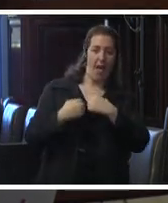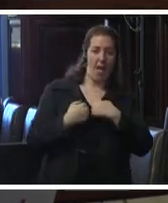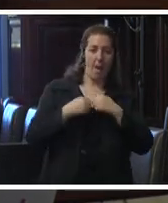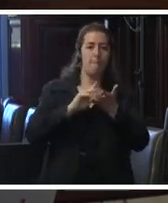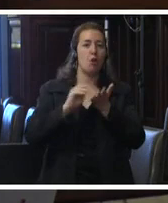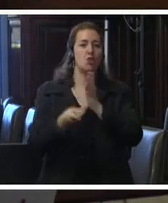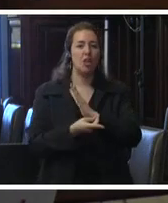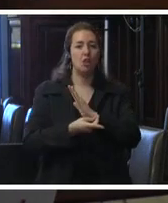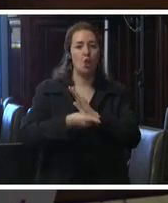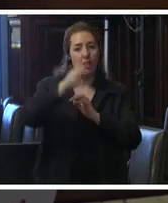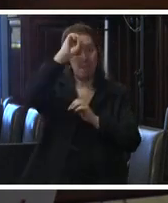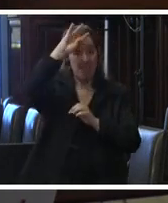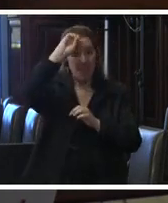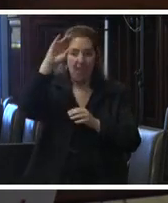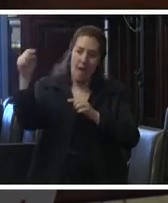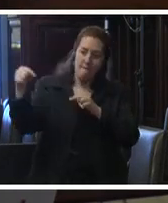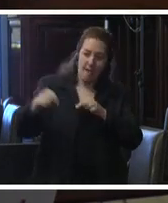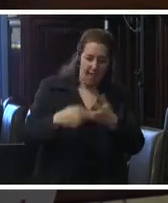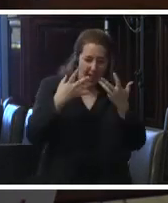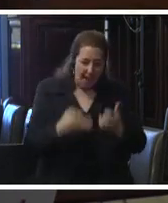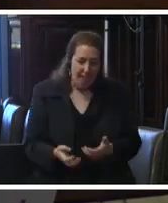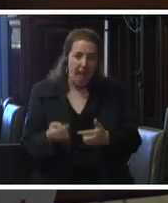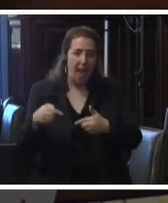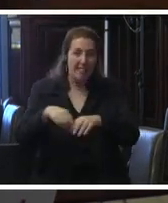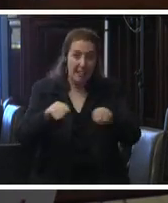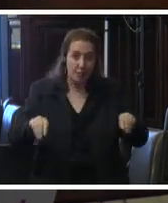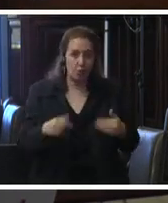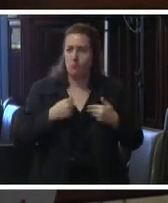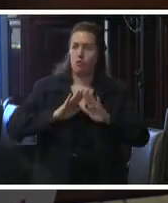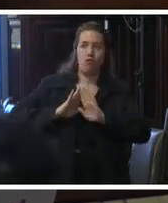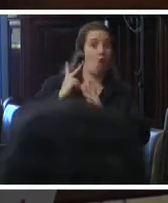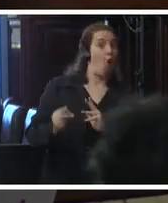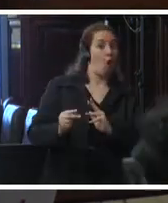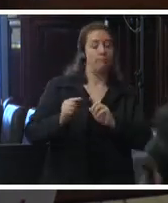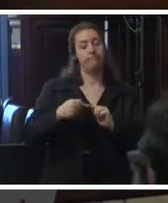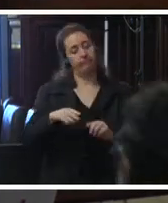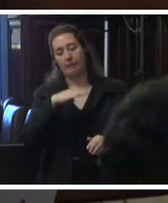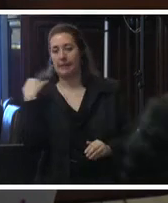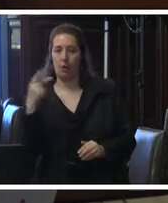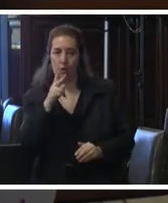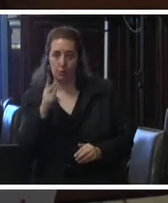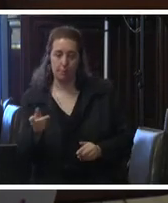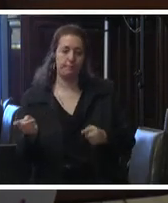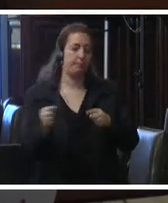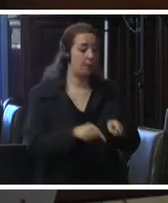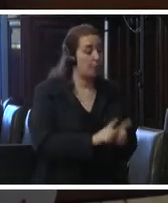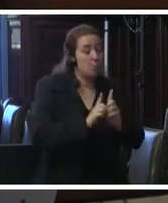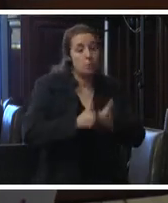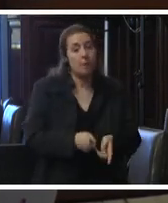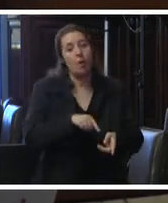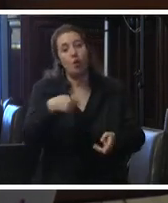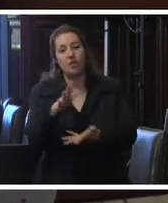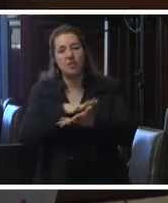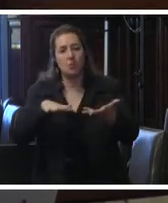Pacific. Nuestra compañera Alicia Gómez, desde el 2010, vive refugiada en Alemania por las